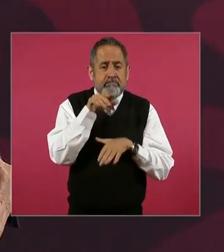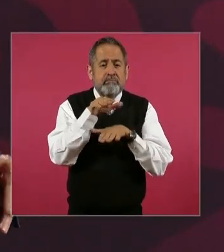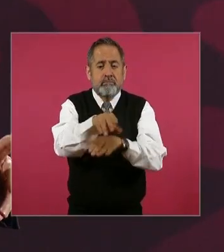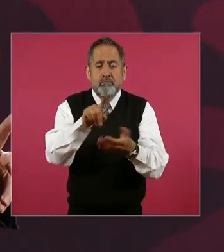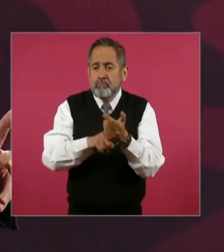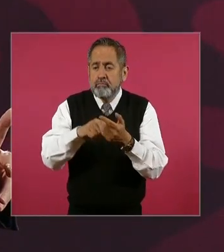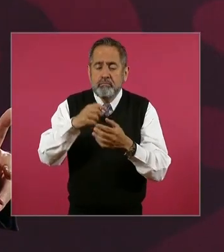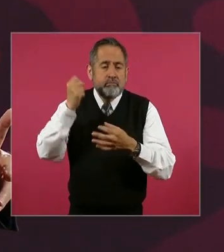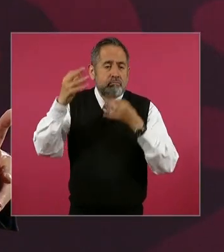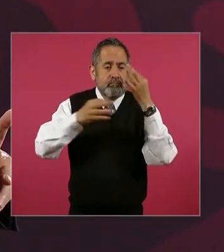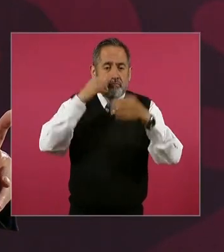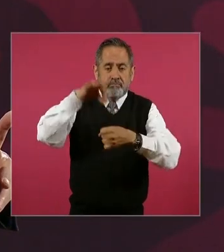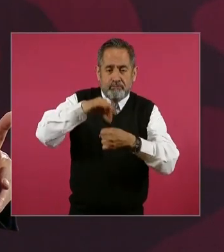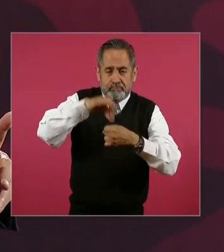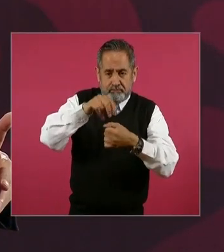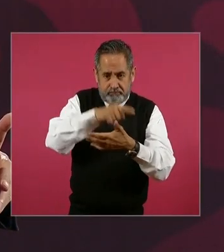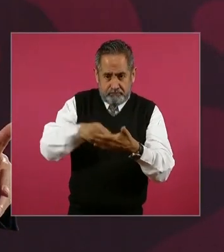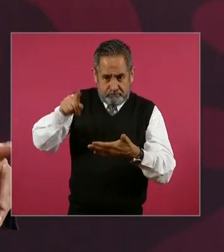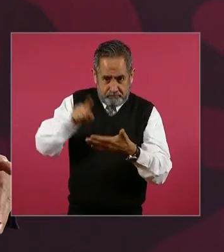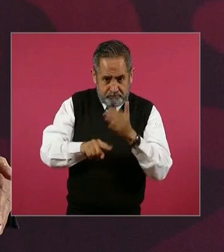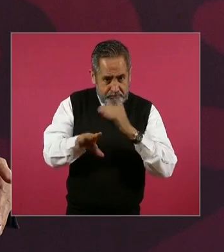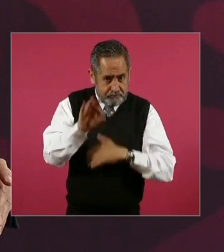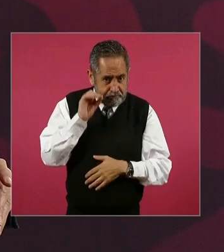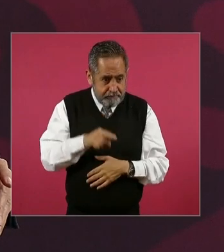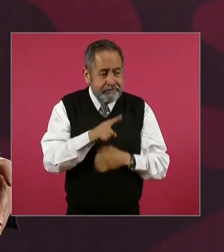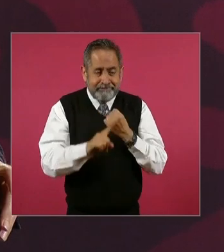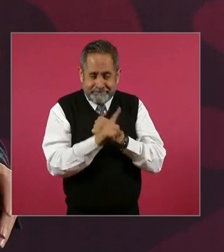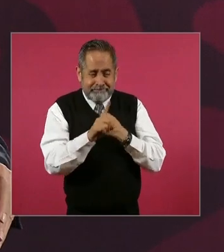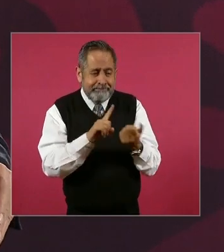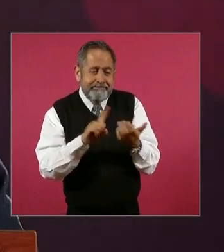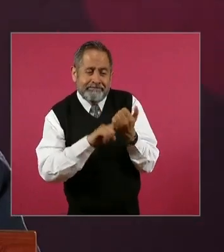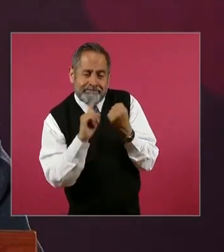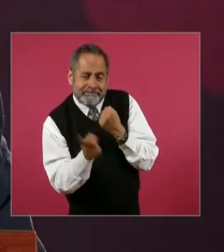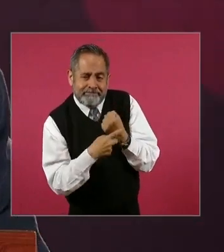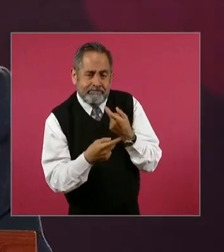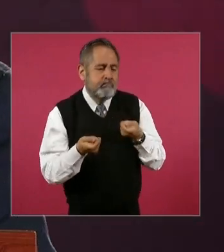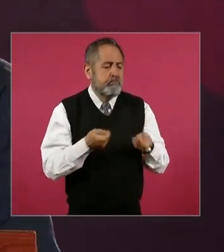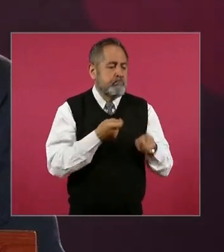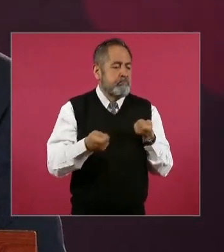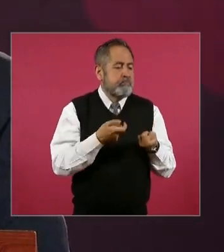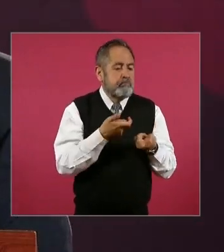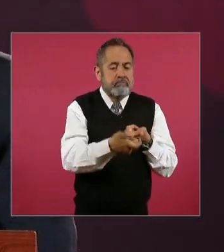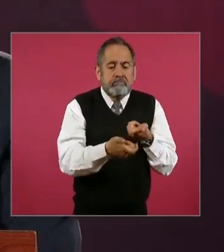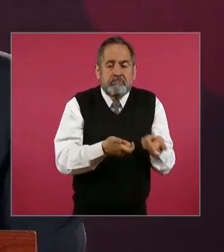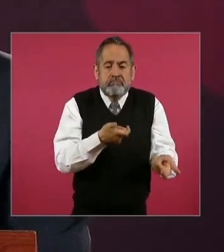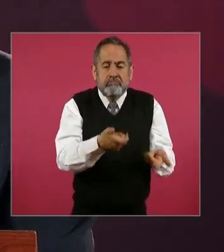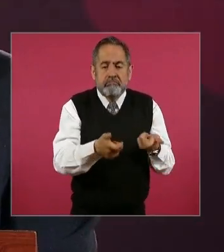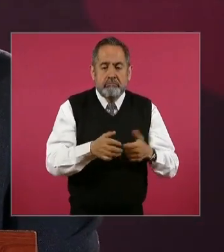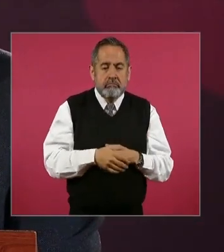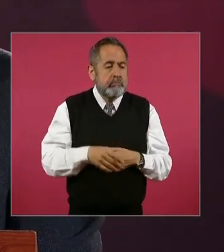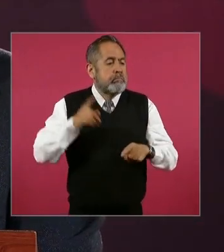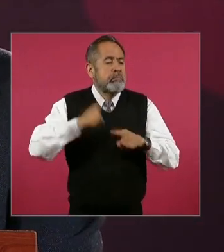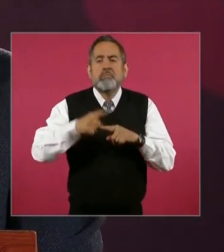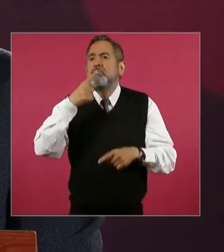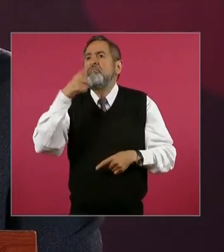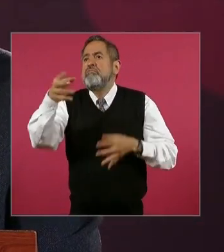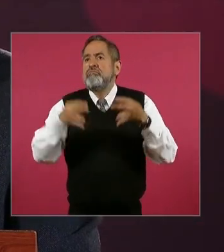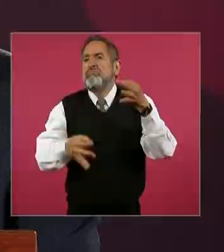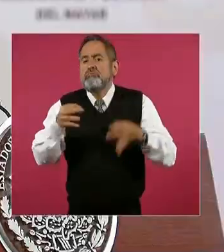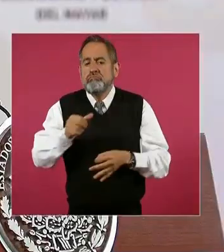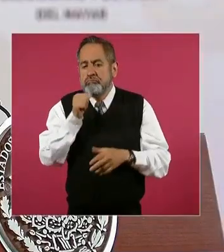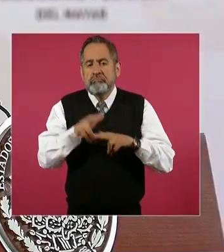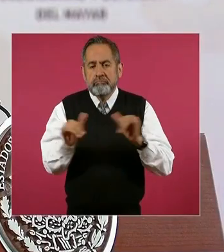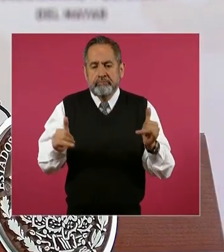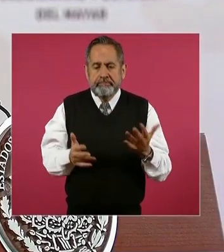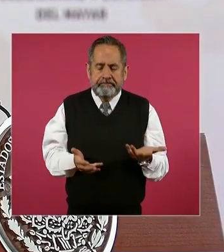de la campaña eso y naturalmente nadie fue a los tribunales electorales